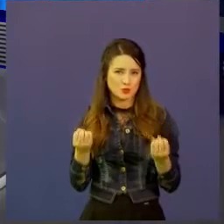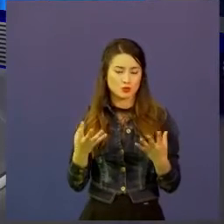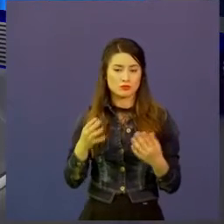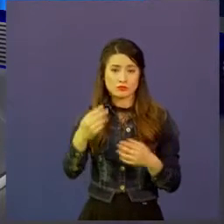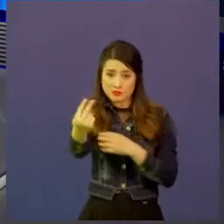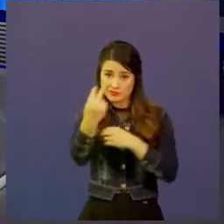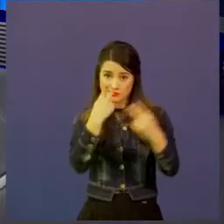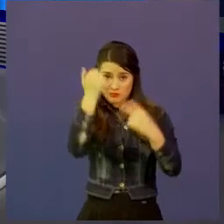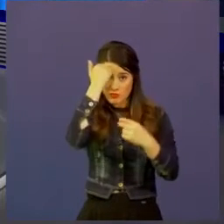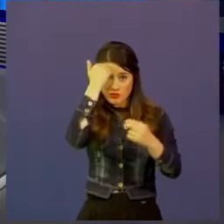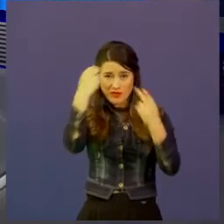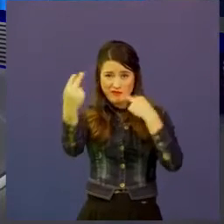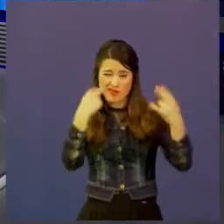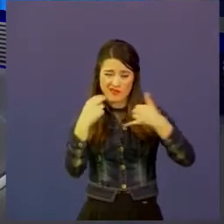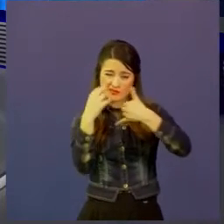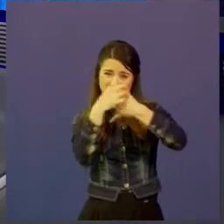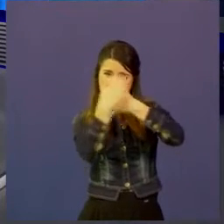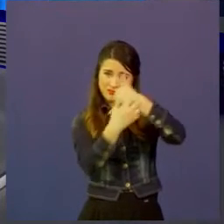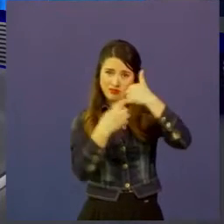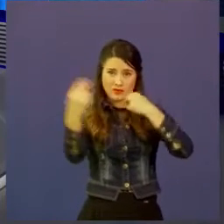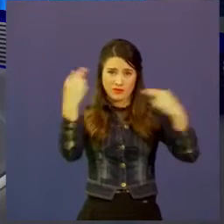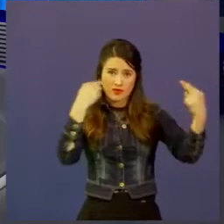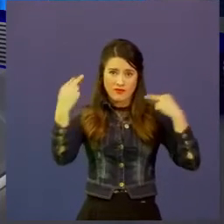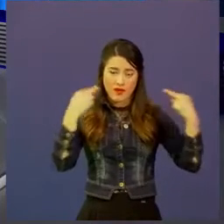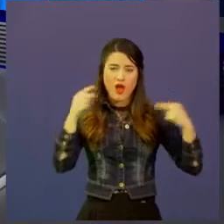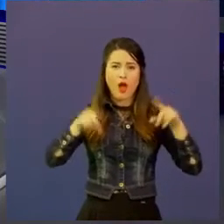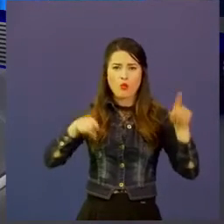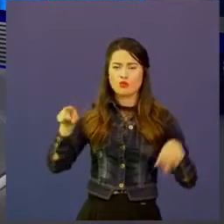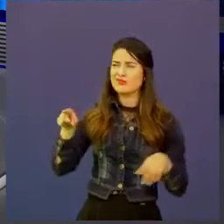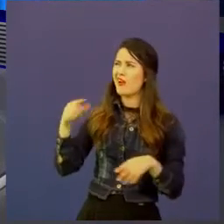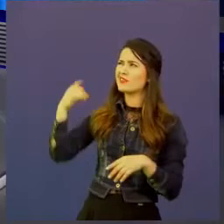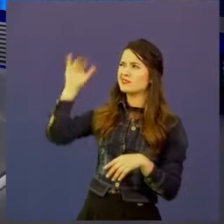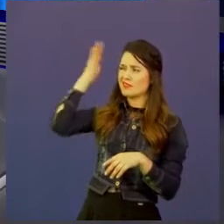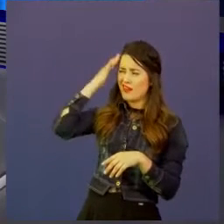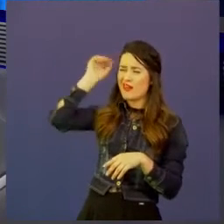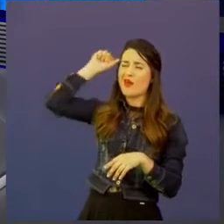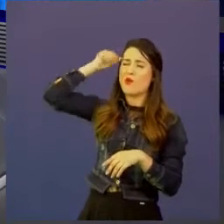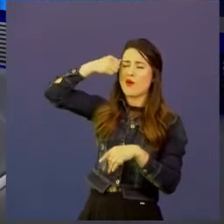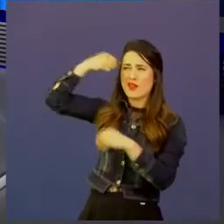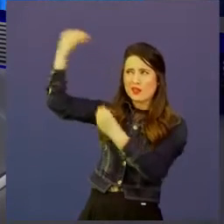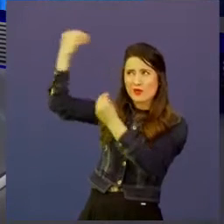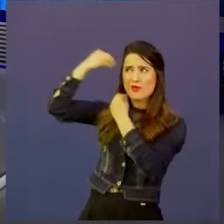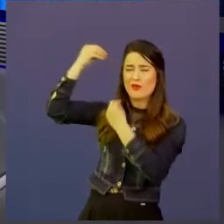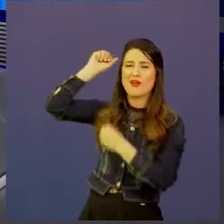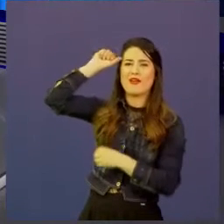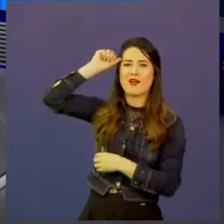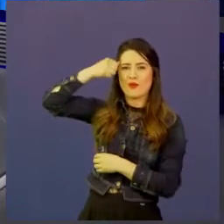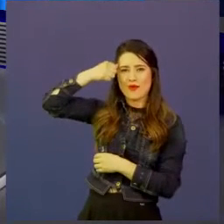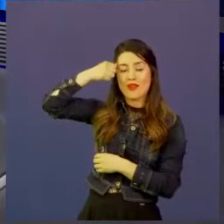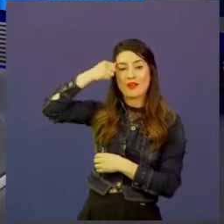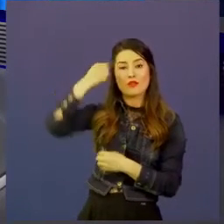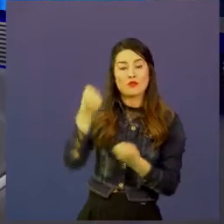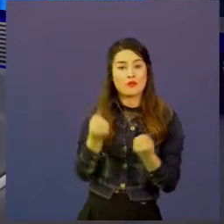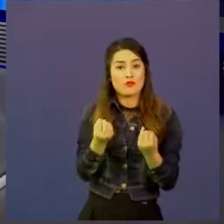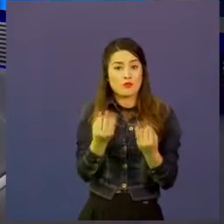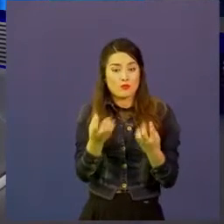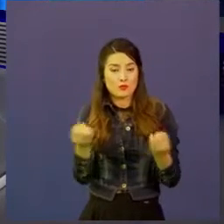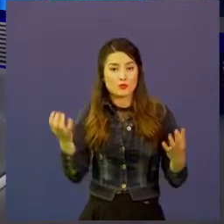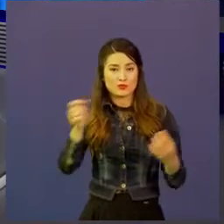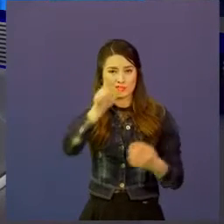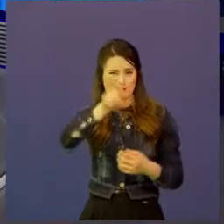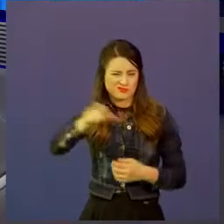país saben, si han pasado por la formación nuestra y los que no, que la implementación de las tecnologías en el aula es